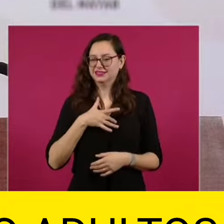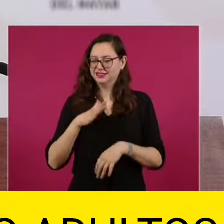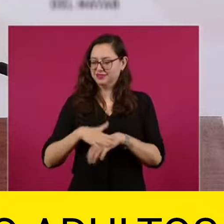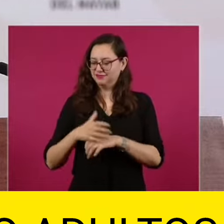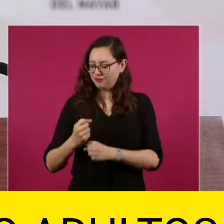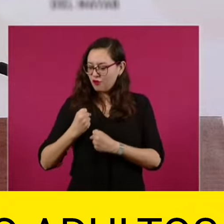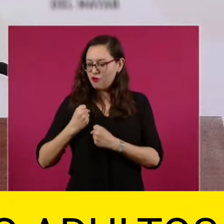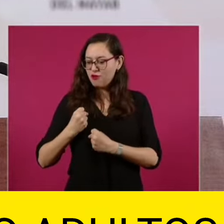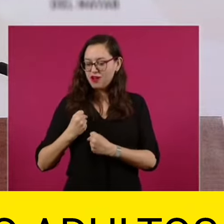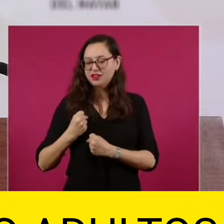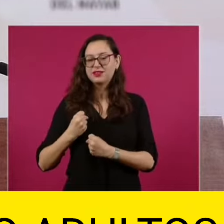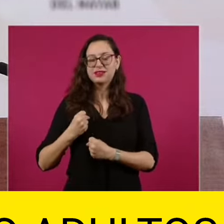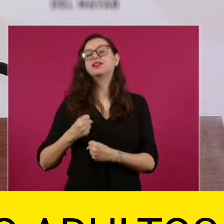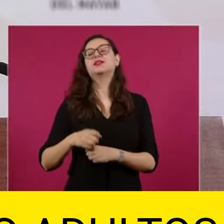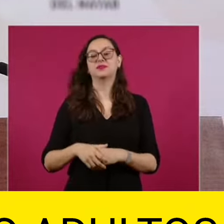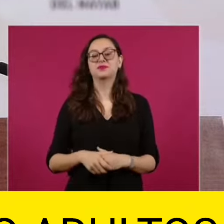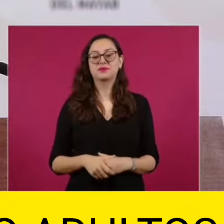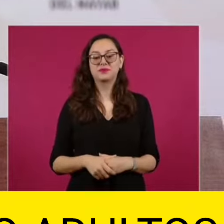habido